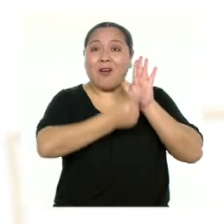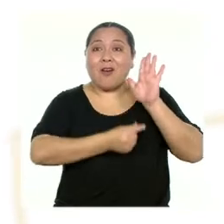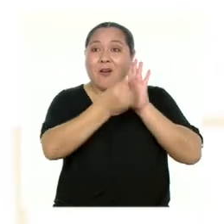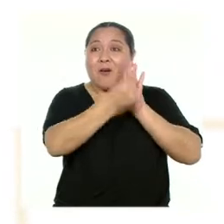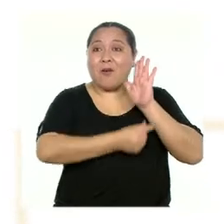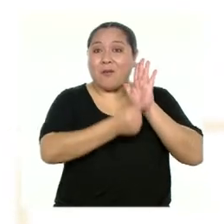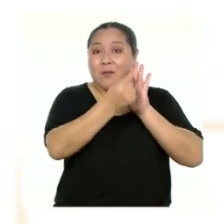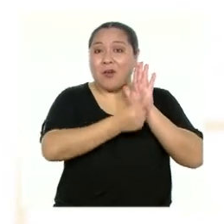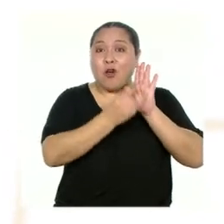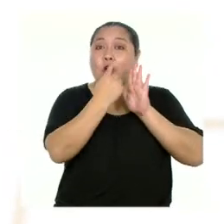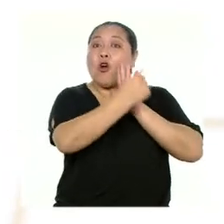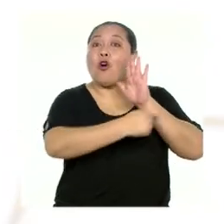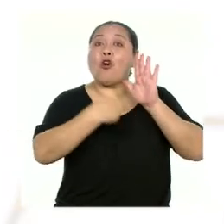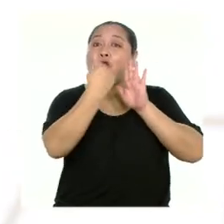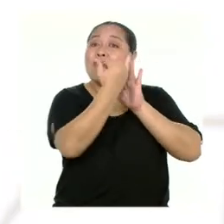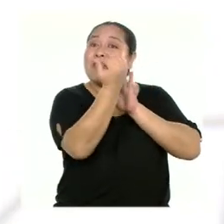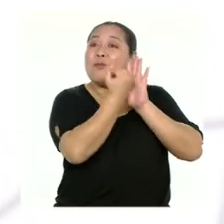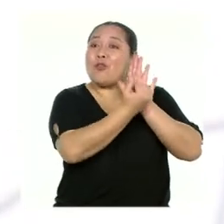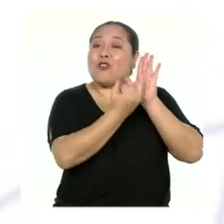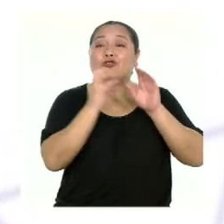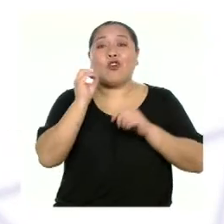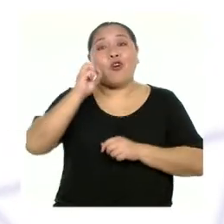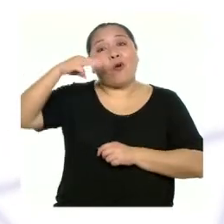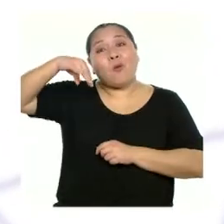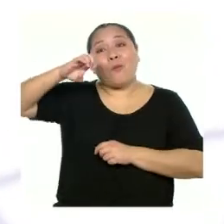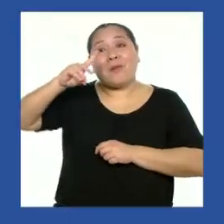medidas de tendencia central. Fácil, ¿no?